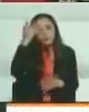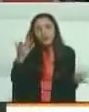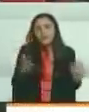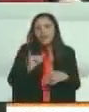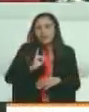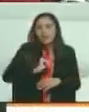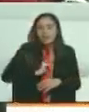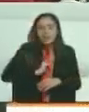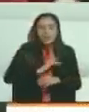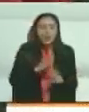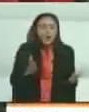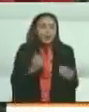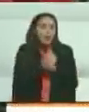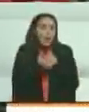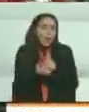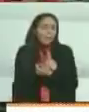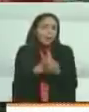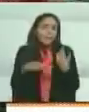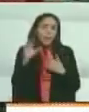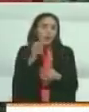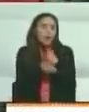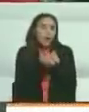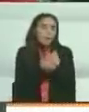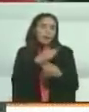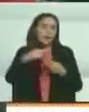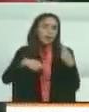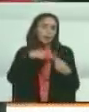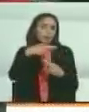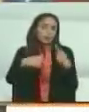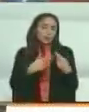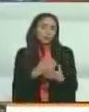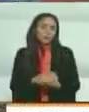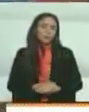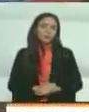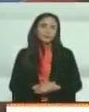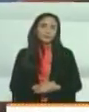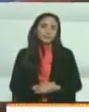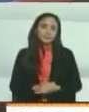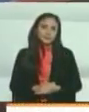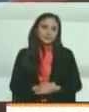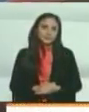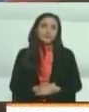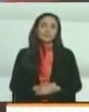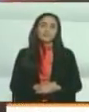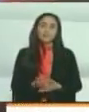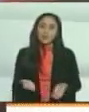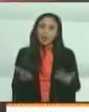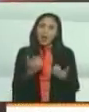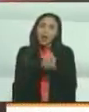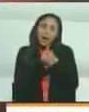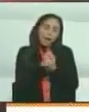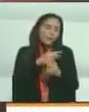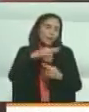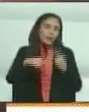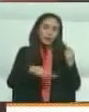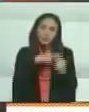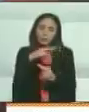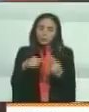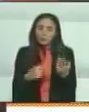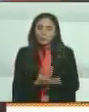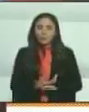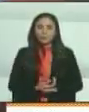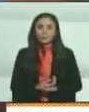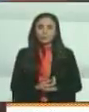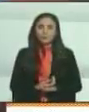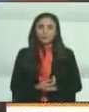La conozco perfectamente. Es una revolucionaria auténtica. Auténtica